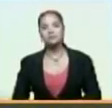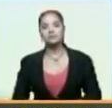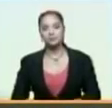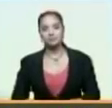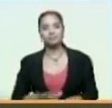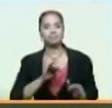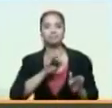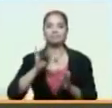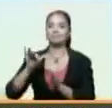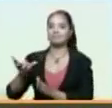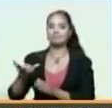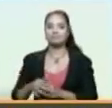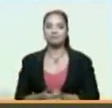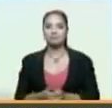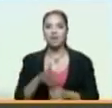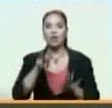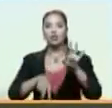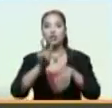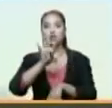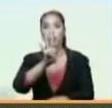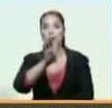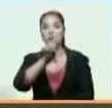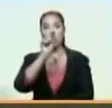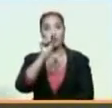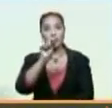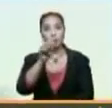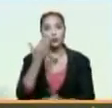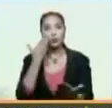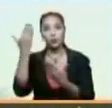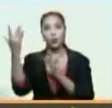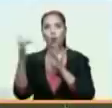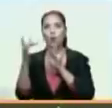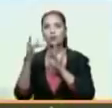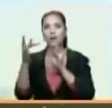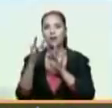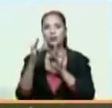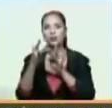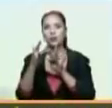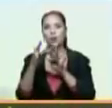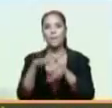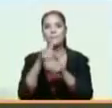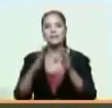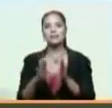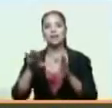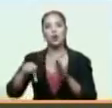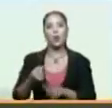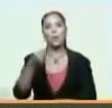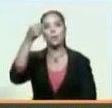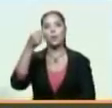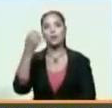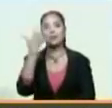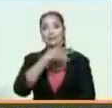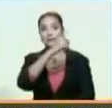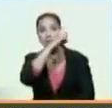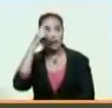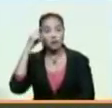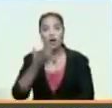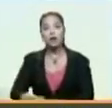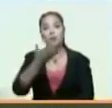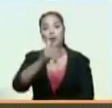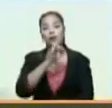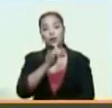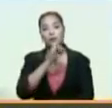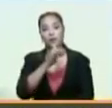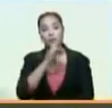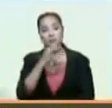Vamos a cambiar de tema, porque a esta hora, 12:41 minutos, nos vamos a la Fiscalía. Ahí ofrece el Fiscal General de la República, Tarek William Saá, importantes declaraciones.